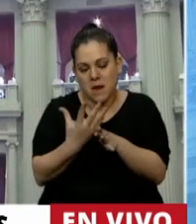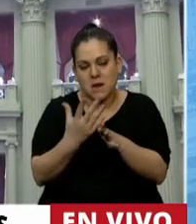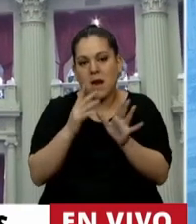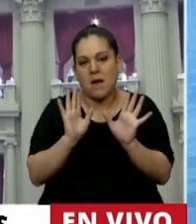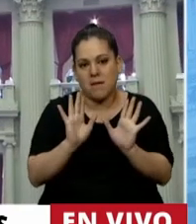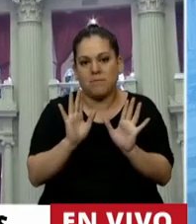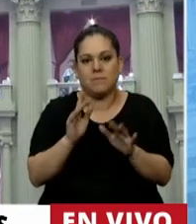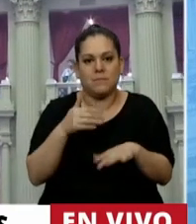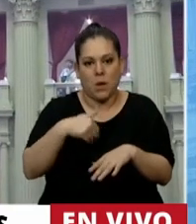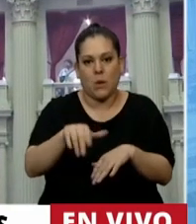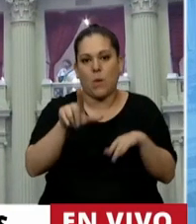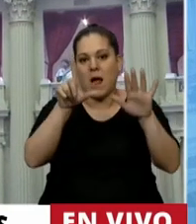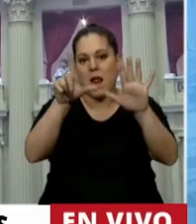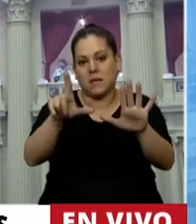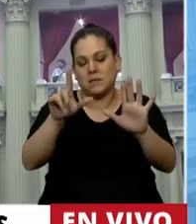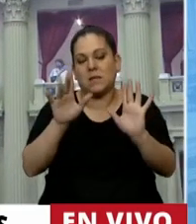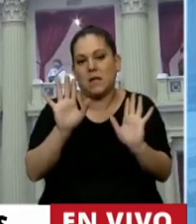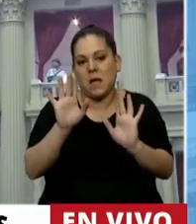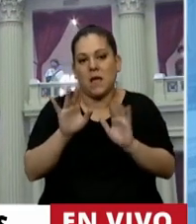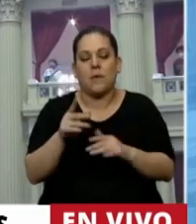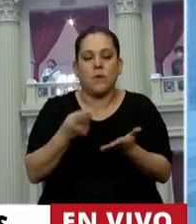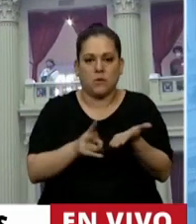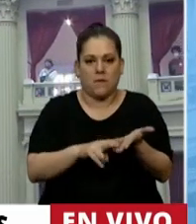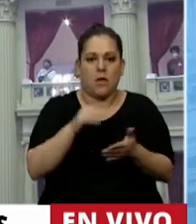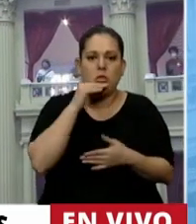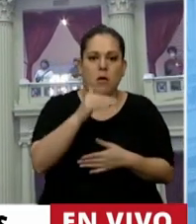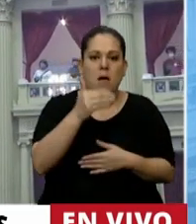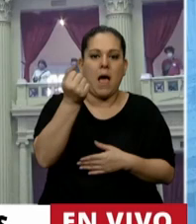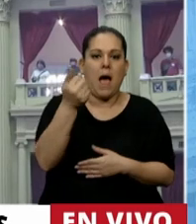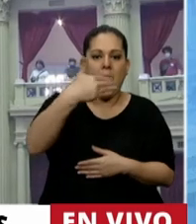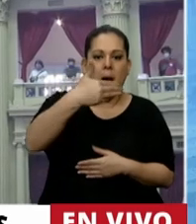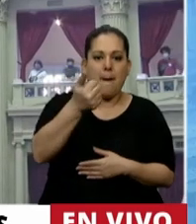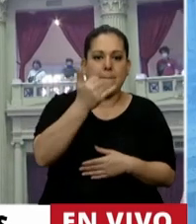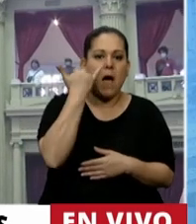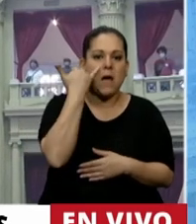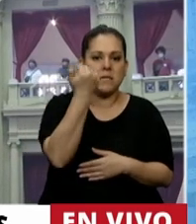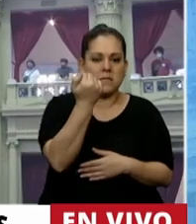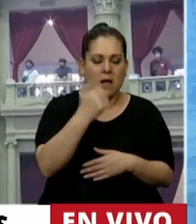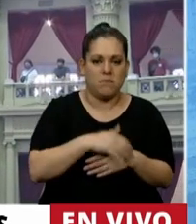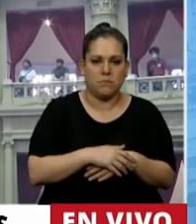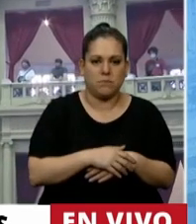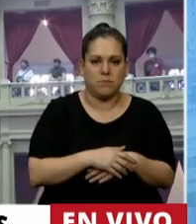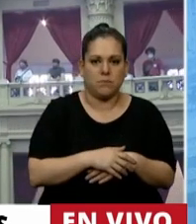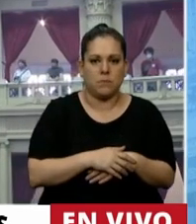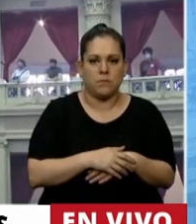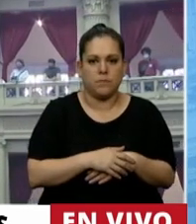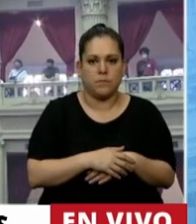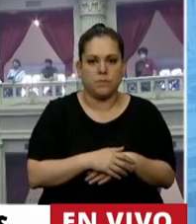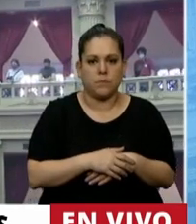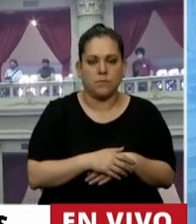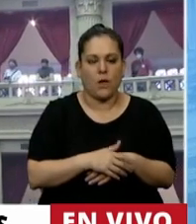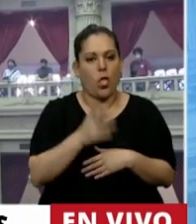las siete y alguno puede diputado domingo amaya durmiendo